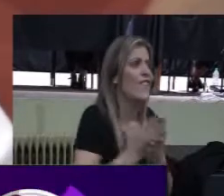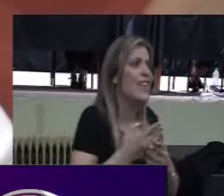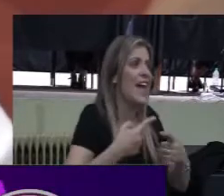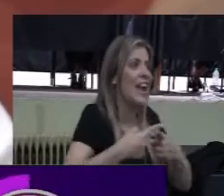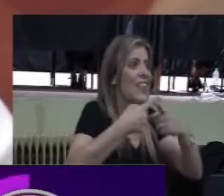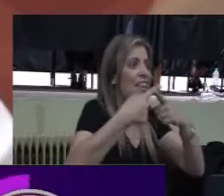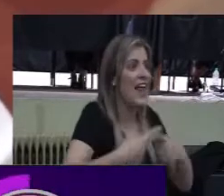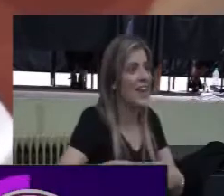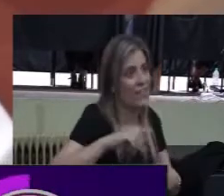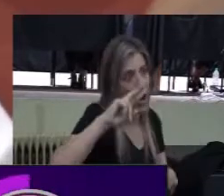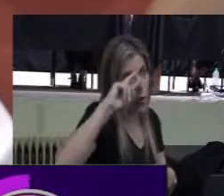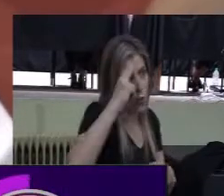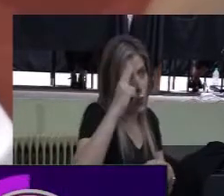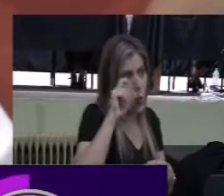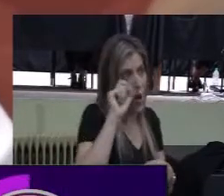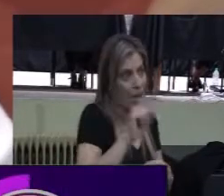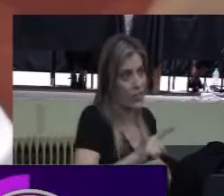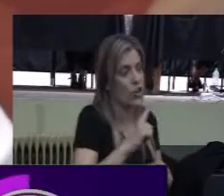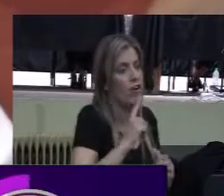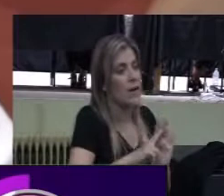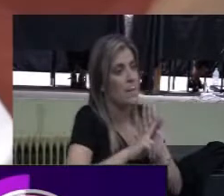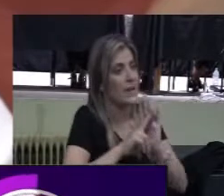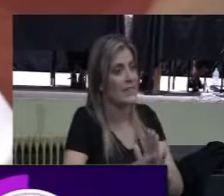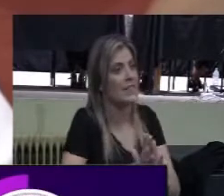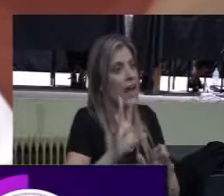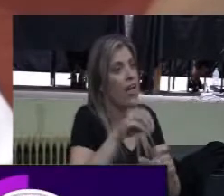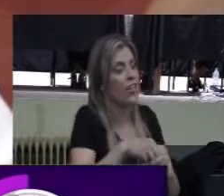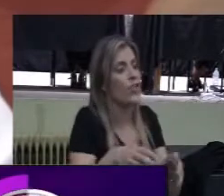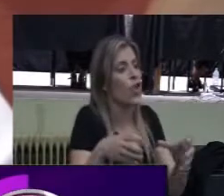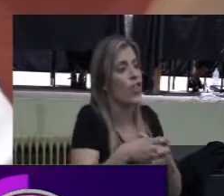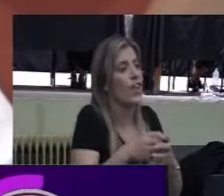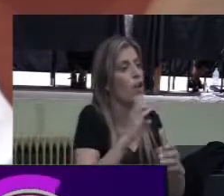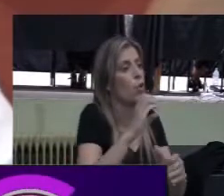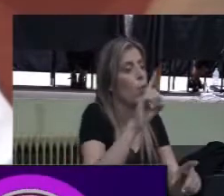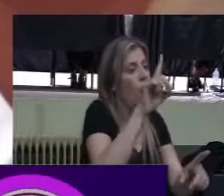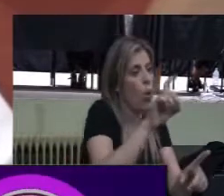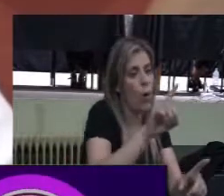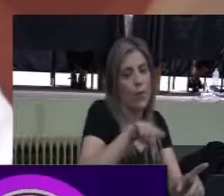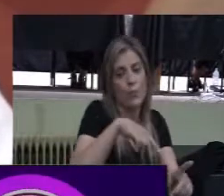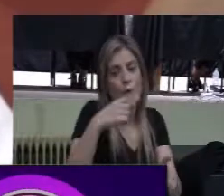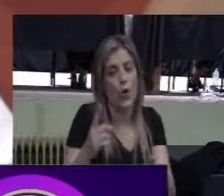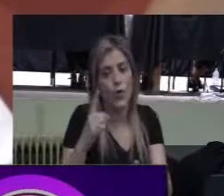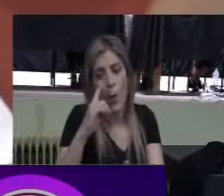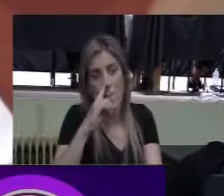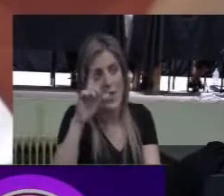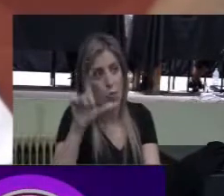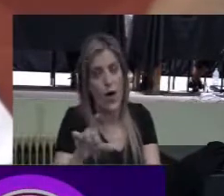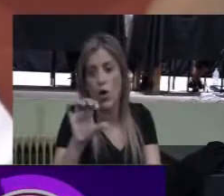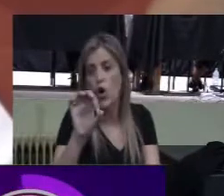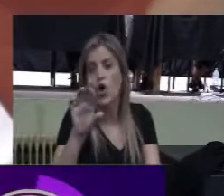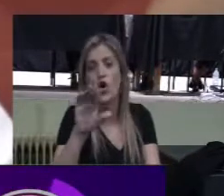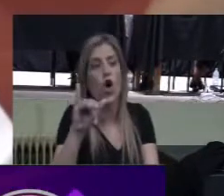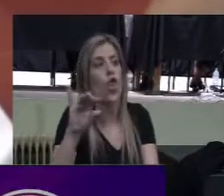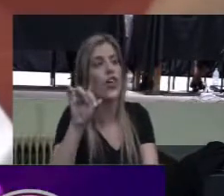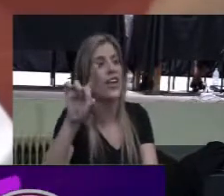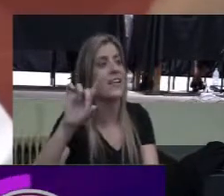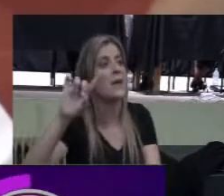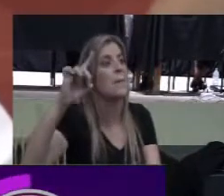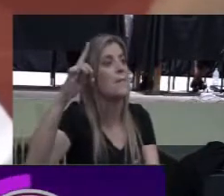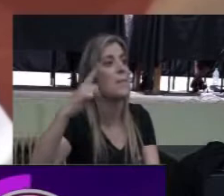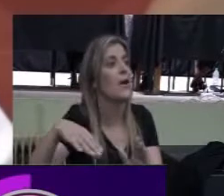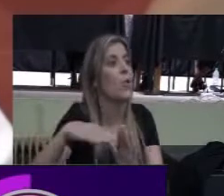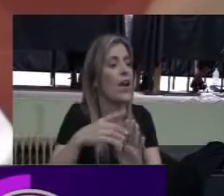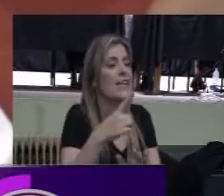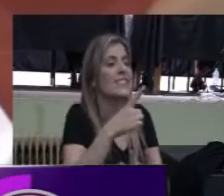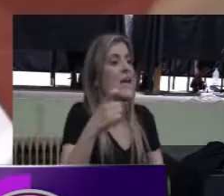se puede decir, y hoy particularmente, esta es una opinión personal, creo que el partido viene pasando por crisis y